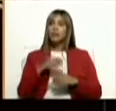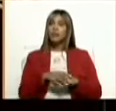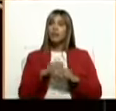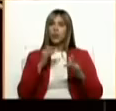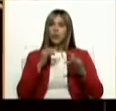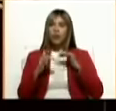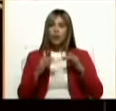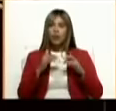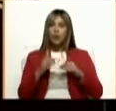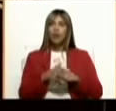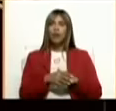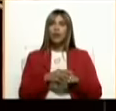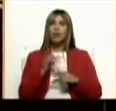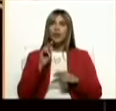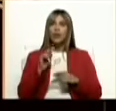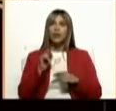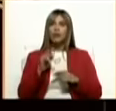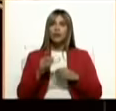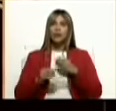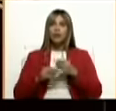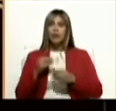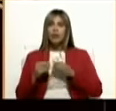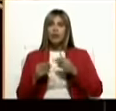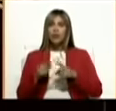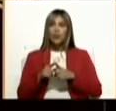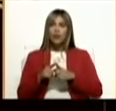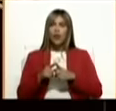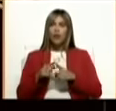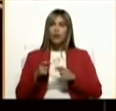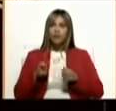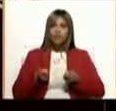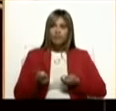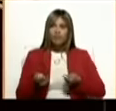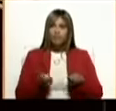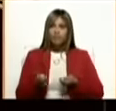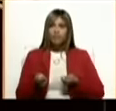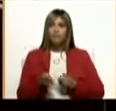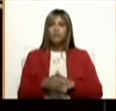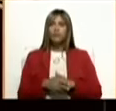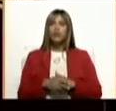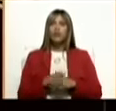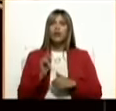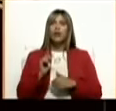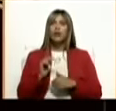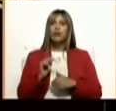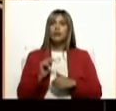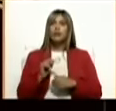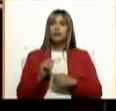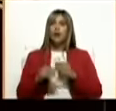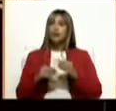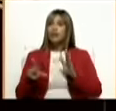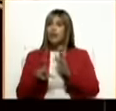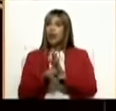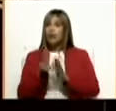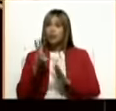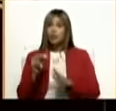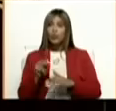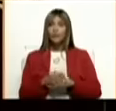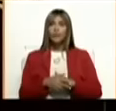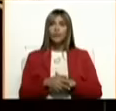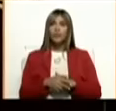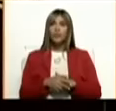guerrerista, esa actitud provocadora, esa actitud ilegal, esa